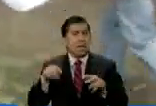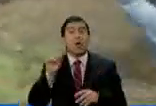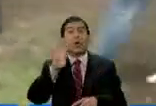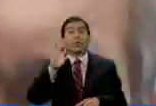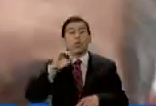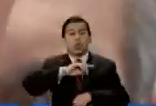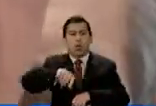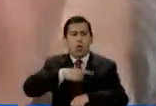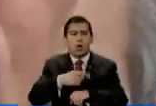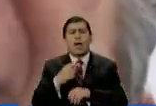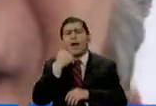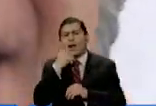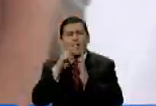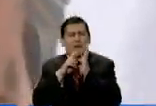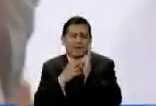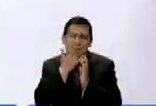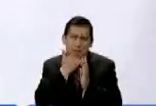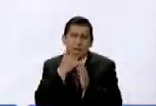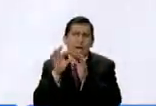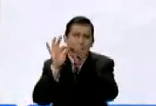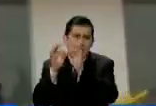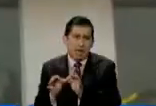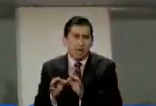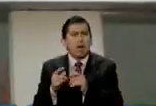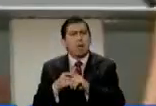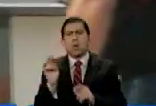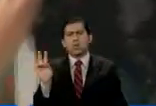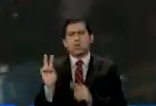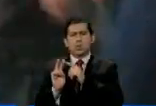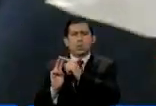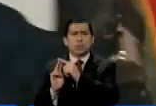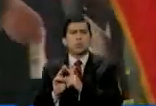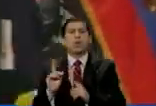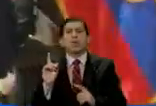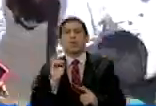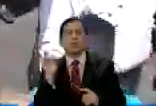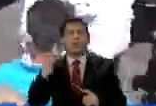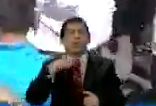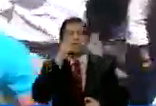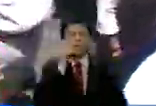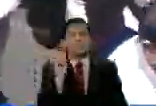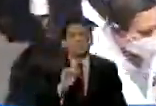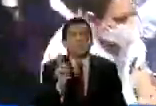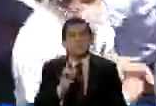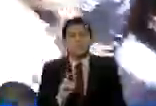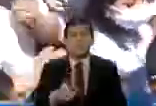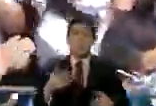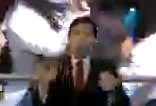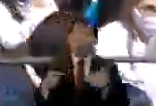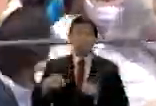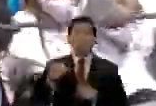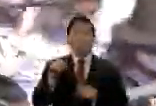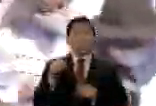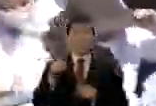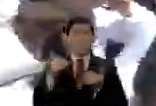48 horas para subsanar requisitos, aunque el binomio no aceptó presencialmente la candidatura. Y la mañana de este jueves inscribió ante el